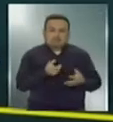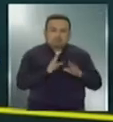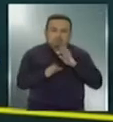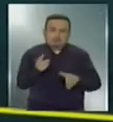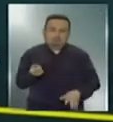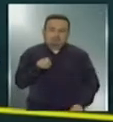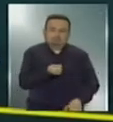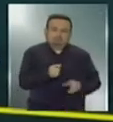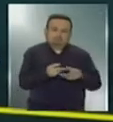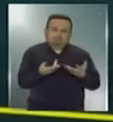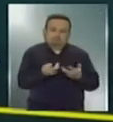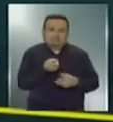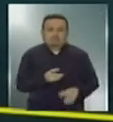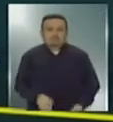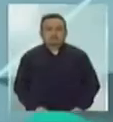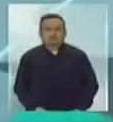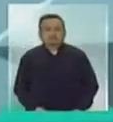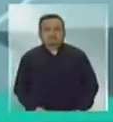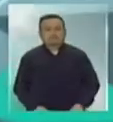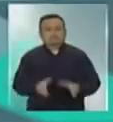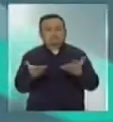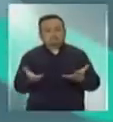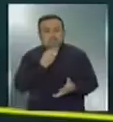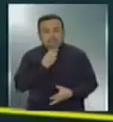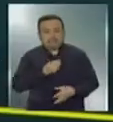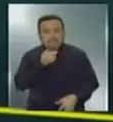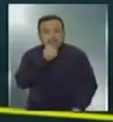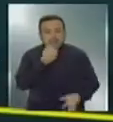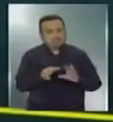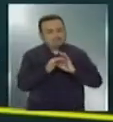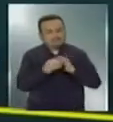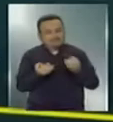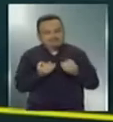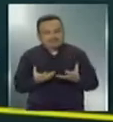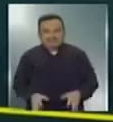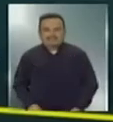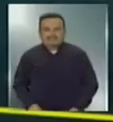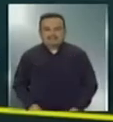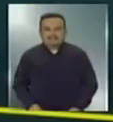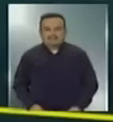están resguardados también del tema del virus. Tal cual. Con peras y manzanas. Muchas gracias,